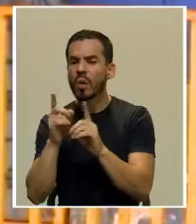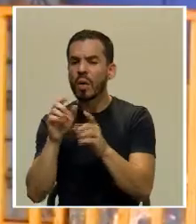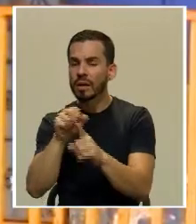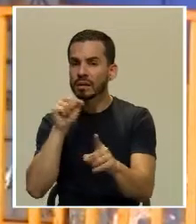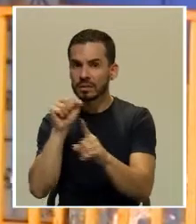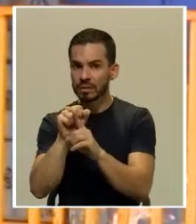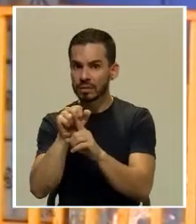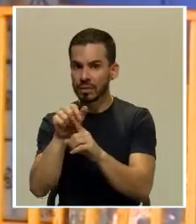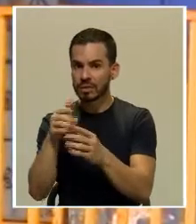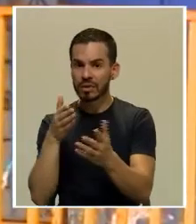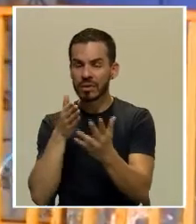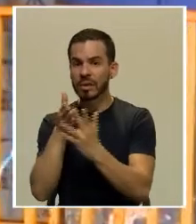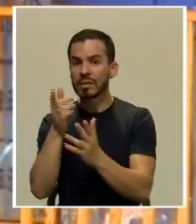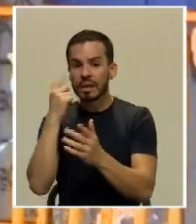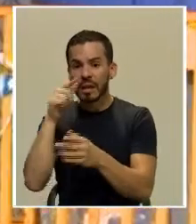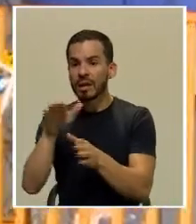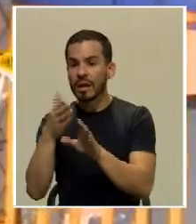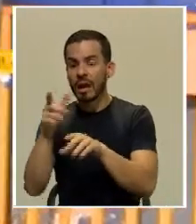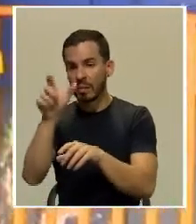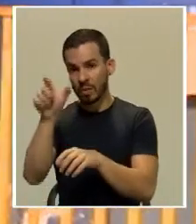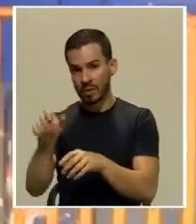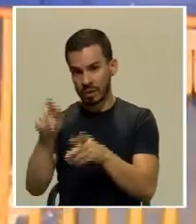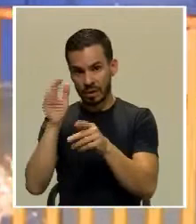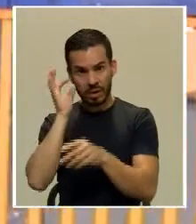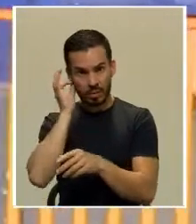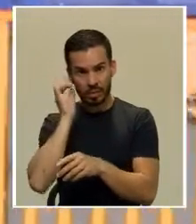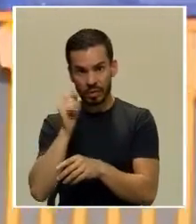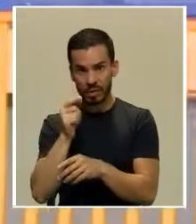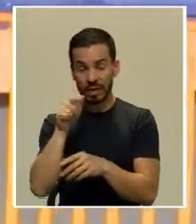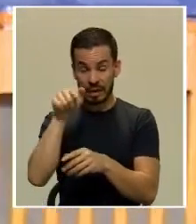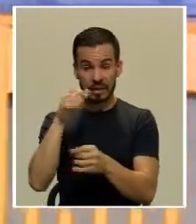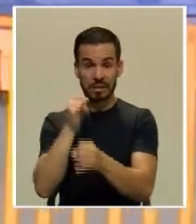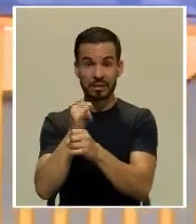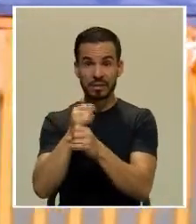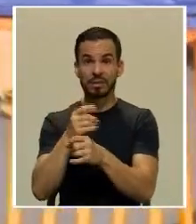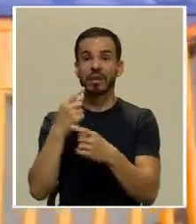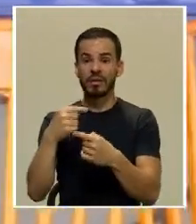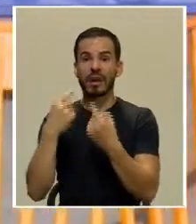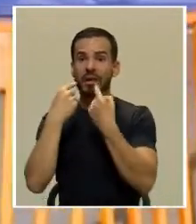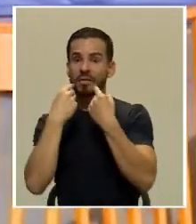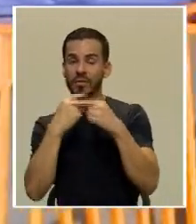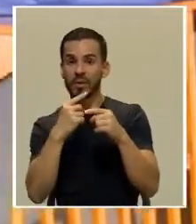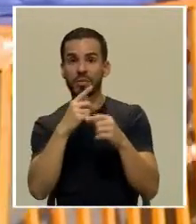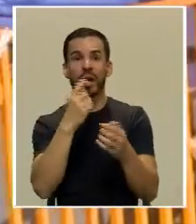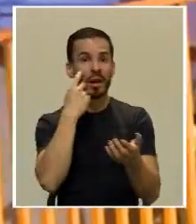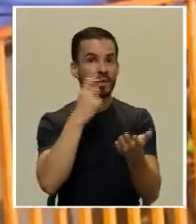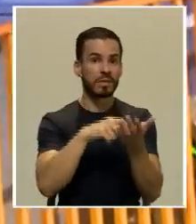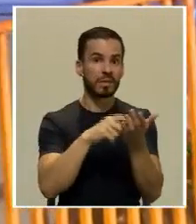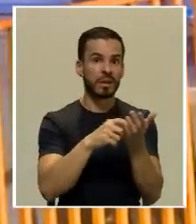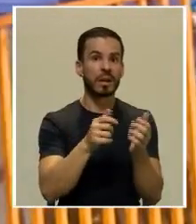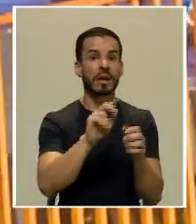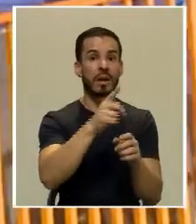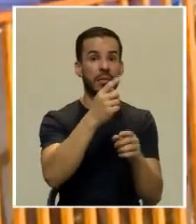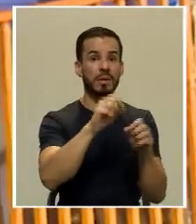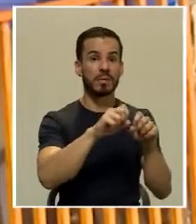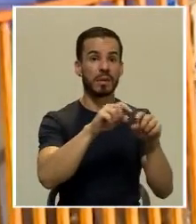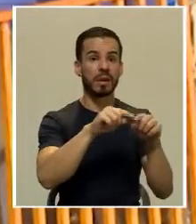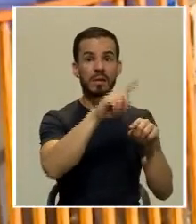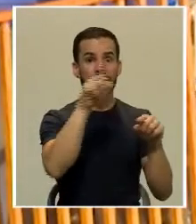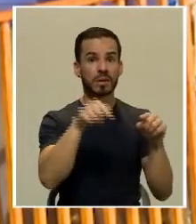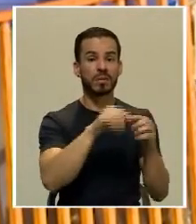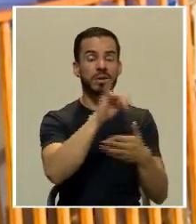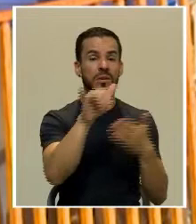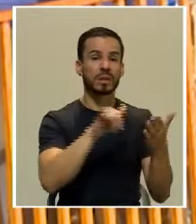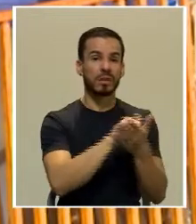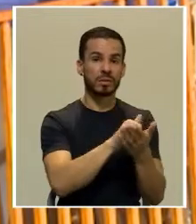las circunstancias que mediaron en el deceso de la víctima. Esta institución deberá remitir un informe a la Fiscalía Adjunta del Primer Circuito